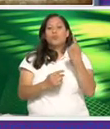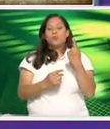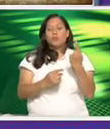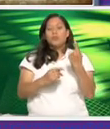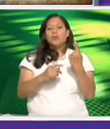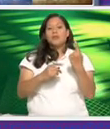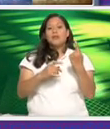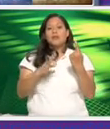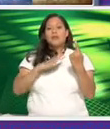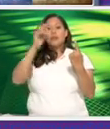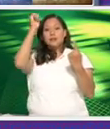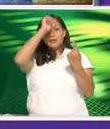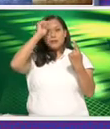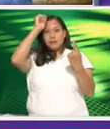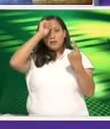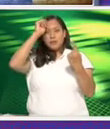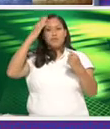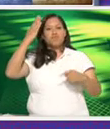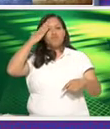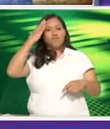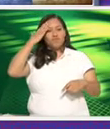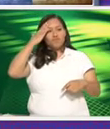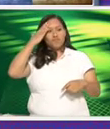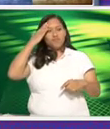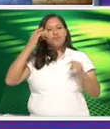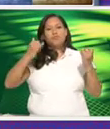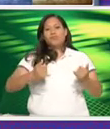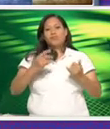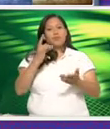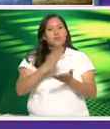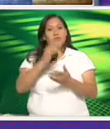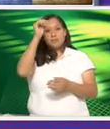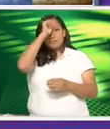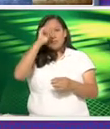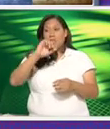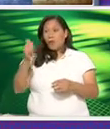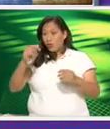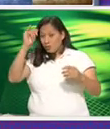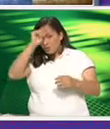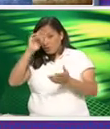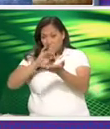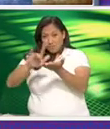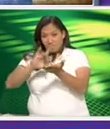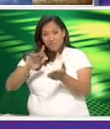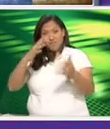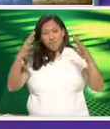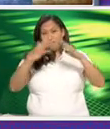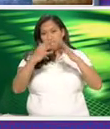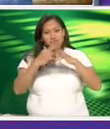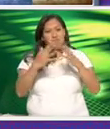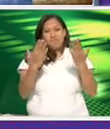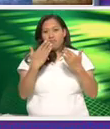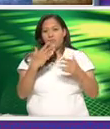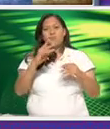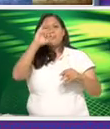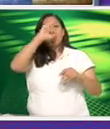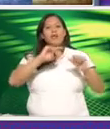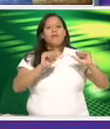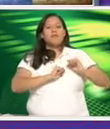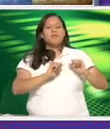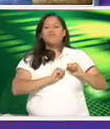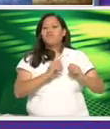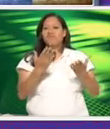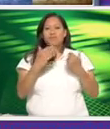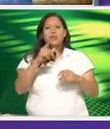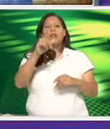que tuvo sacerdotes como caudillos de la rebelión. En ningún otro hubo sacerdotes como jefes militares. Sí hubo